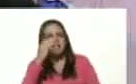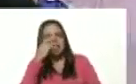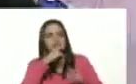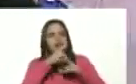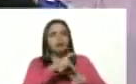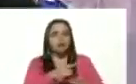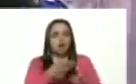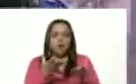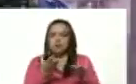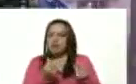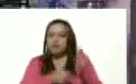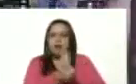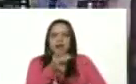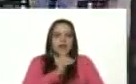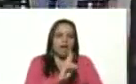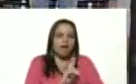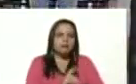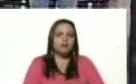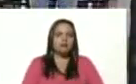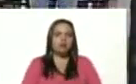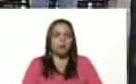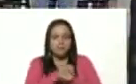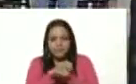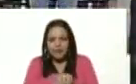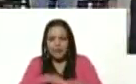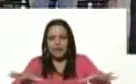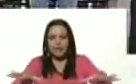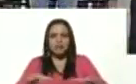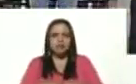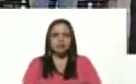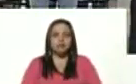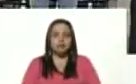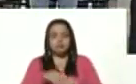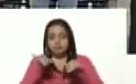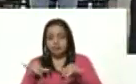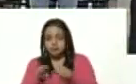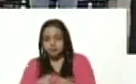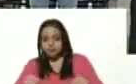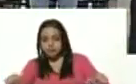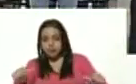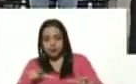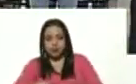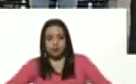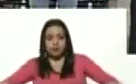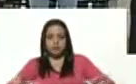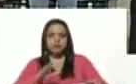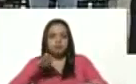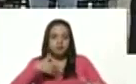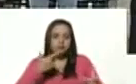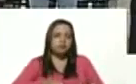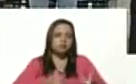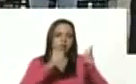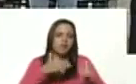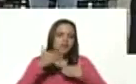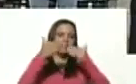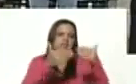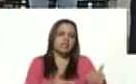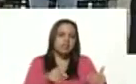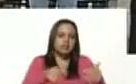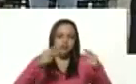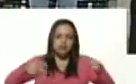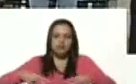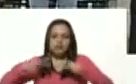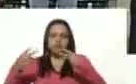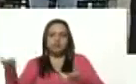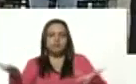respuesta, mucho más rápido, con un despliegue en el territorio, en lo local, que permite avanzar en esa recuperación